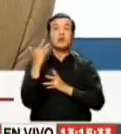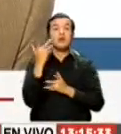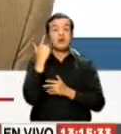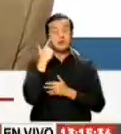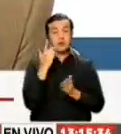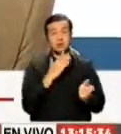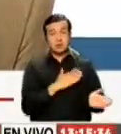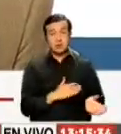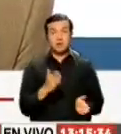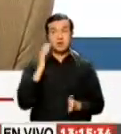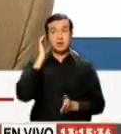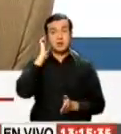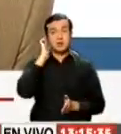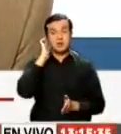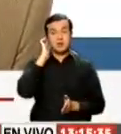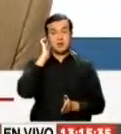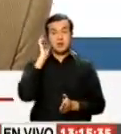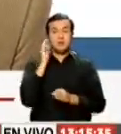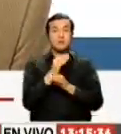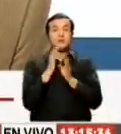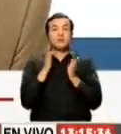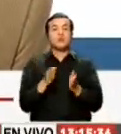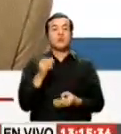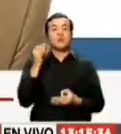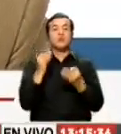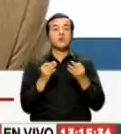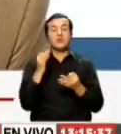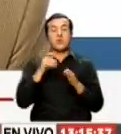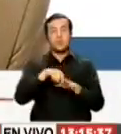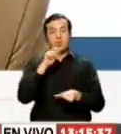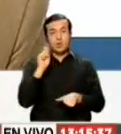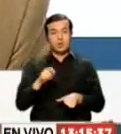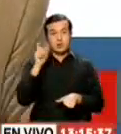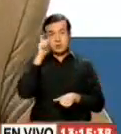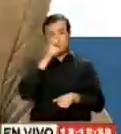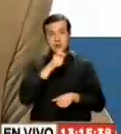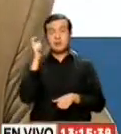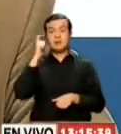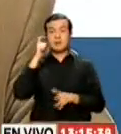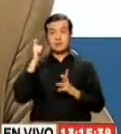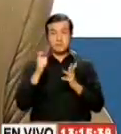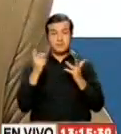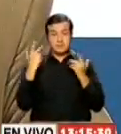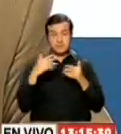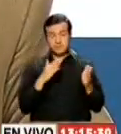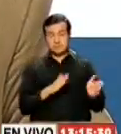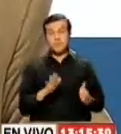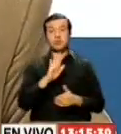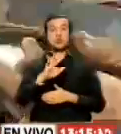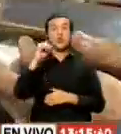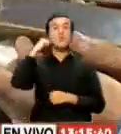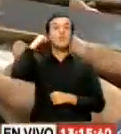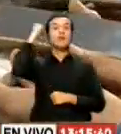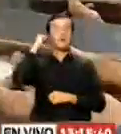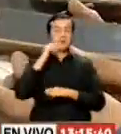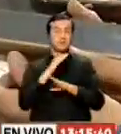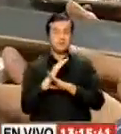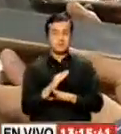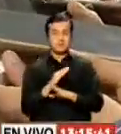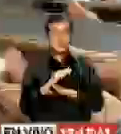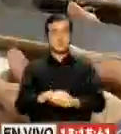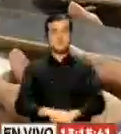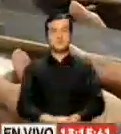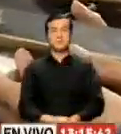Judicatura, los funcionarios judiciales, tanto jueces y fiscales, tendrán el respectivo derecho a la defensa. Si de